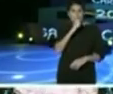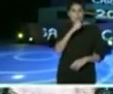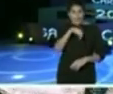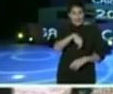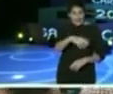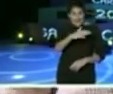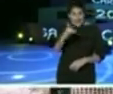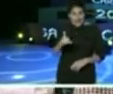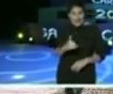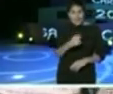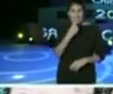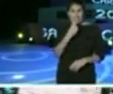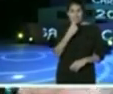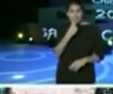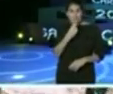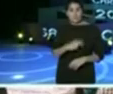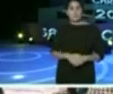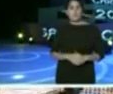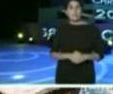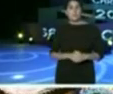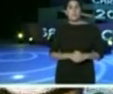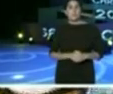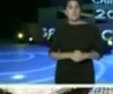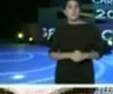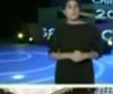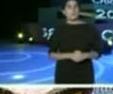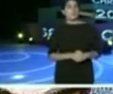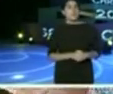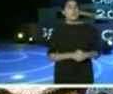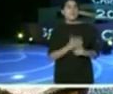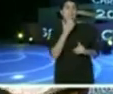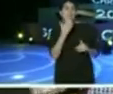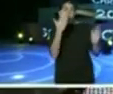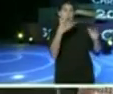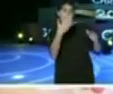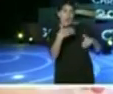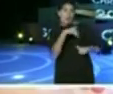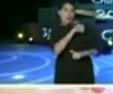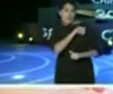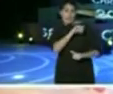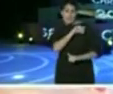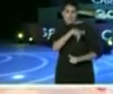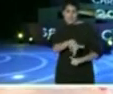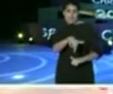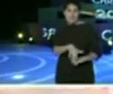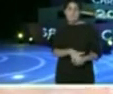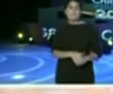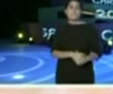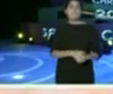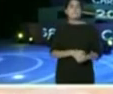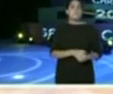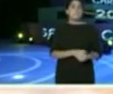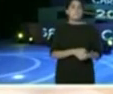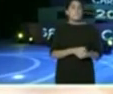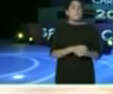representante de Pitapitos, se sube al escenario si es posible, y si no, lo que vamos a hacer es esperarlo, si te parece, Emilio, y en consecuencia,